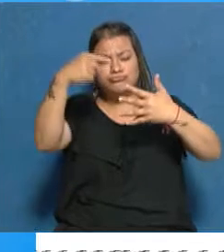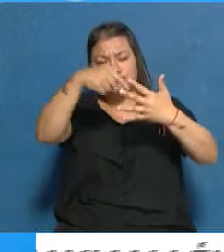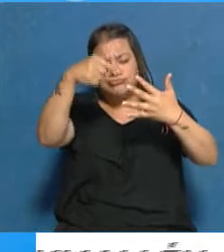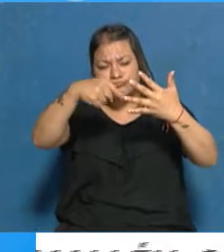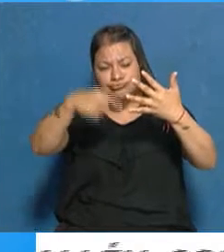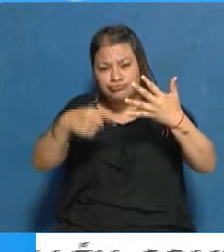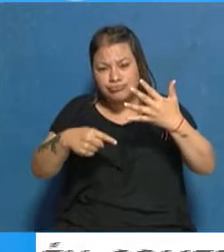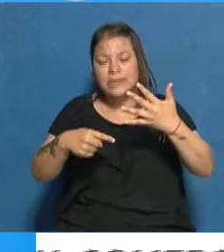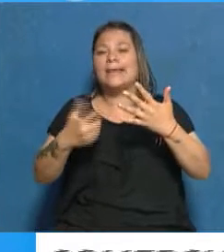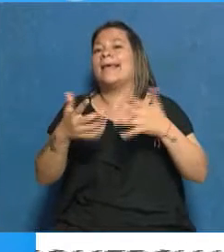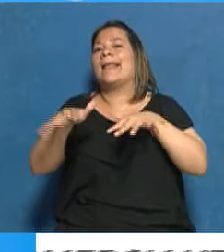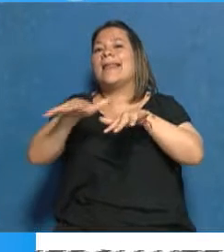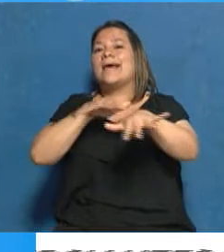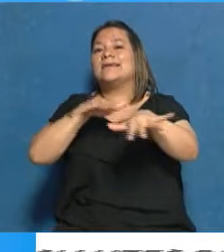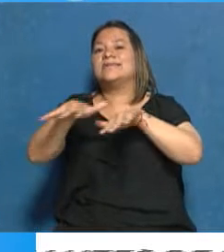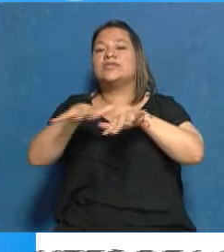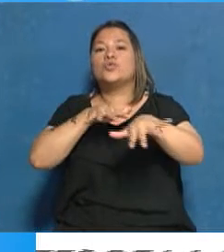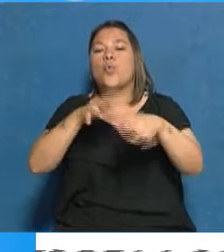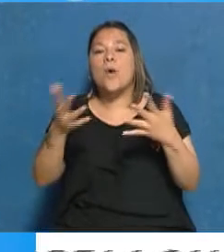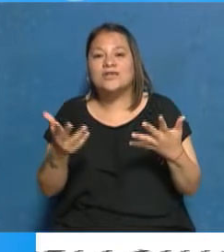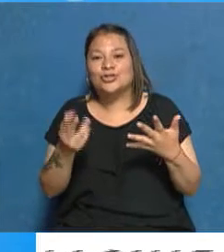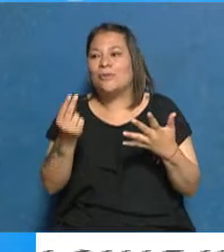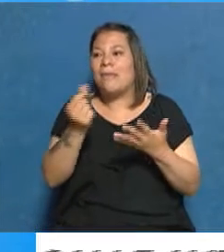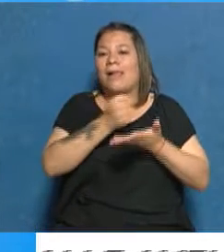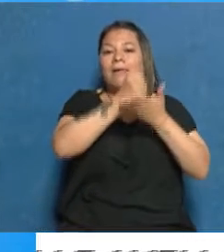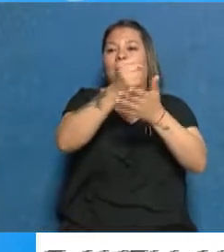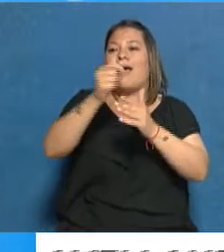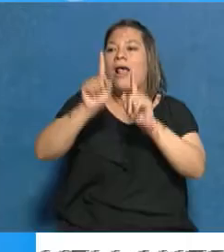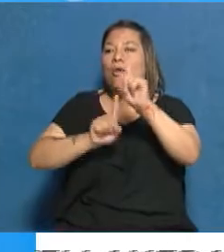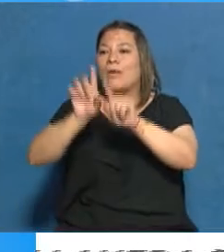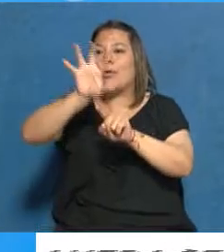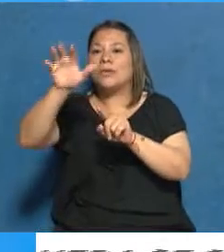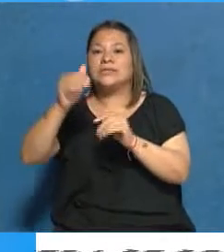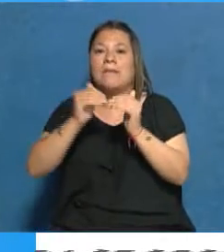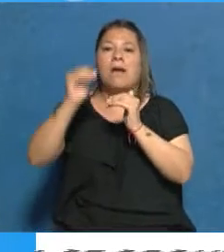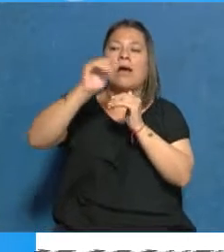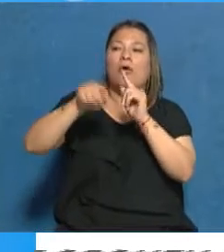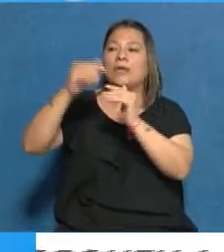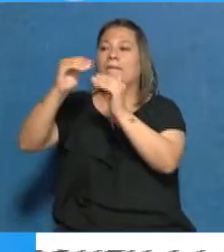es la situación de distorsión que nosotros mismos planteamos desde el primer día.